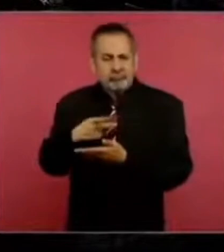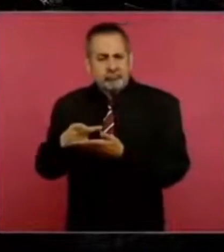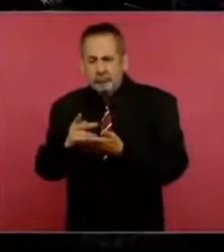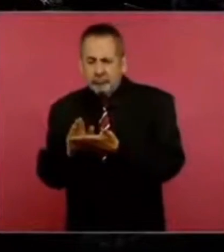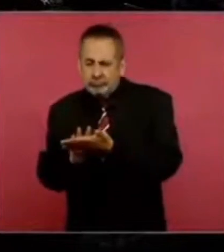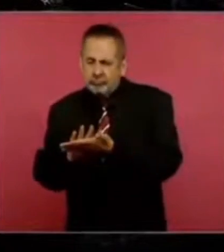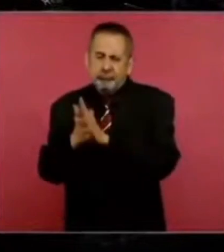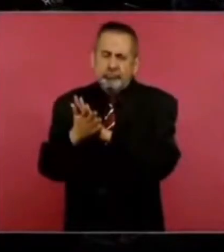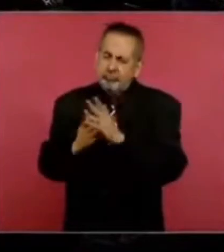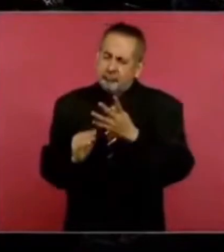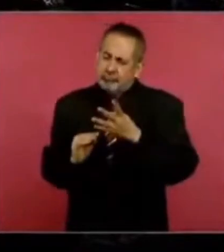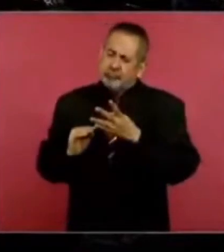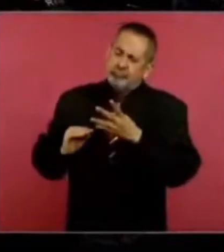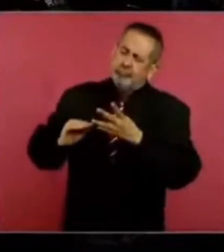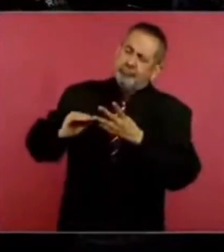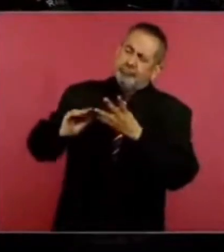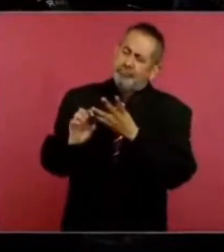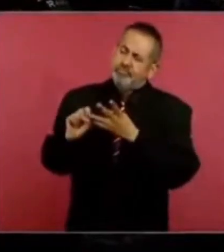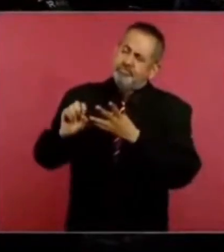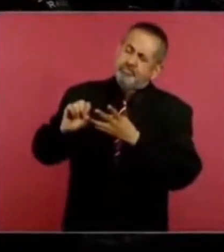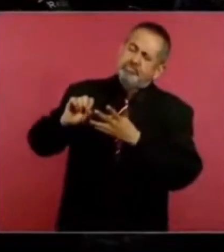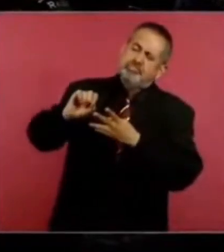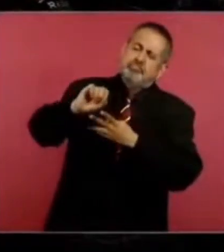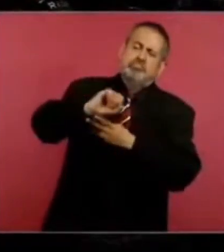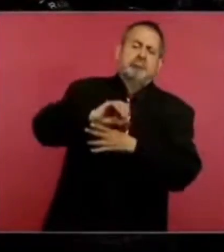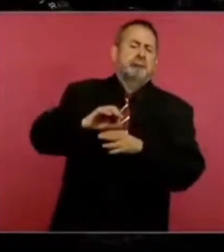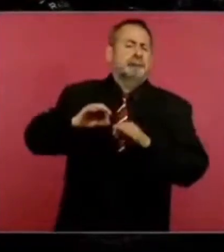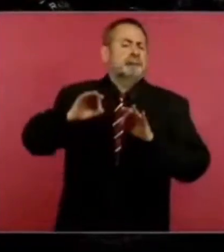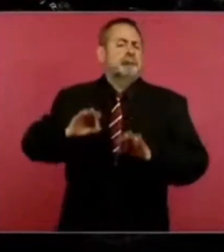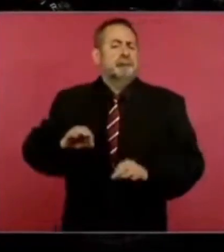¿Qué es la movilidad social?